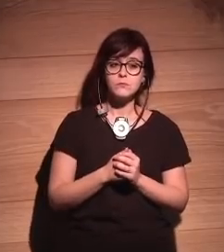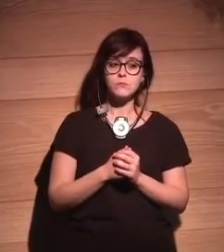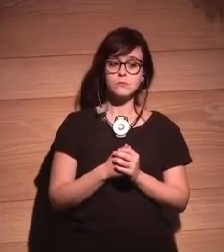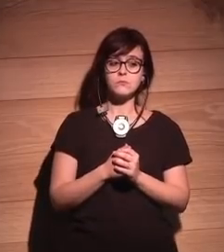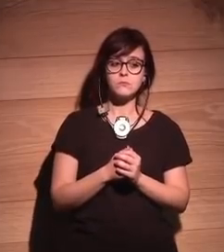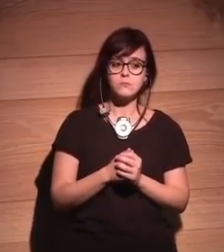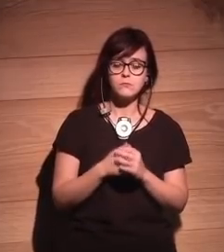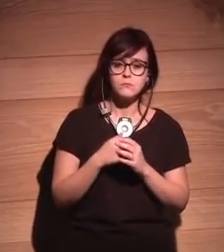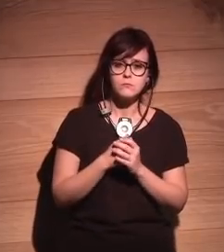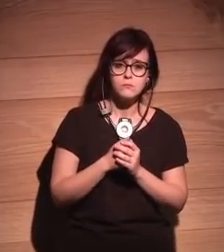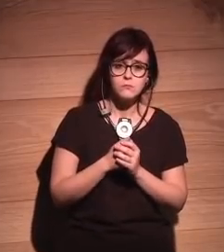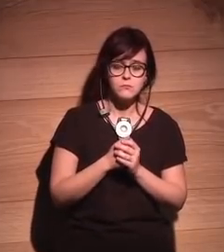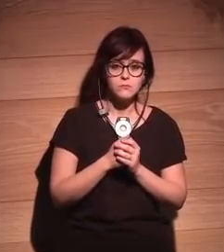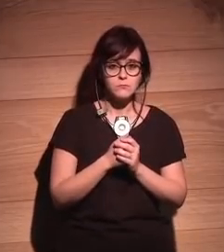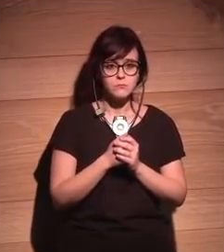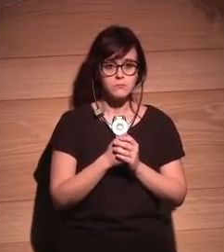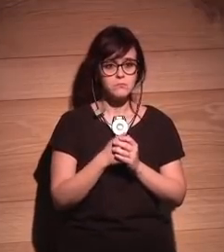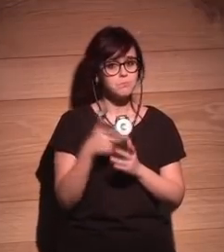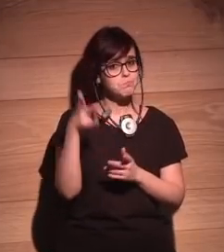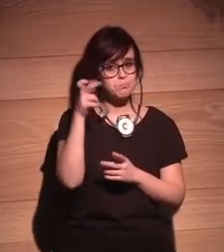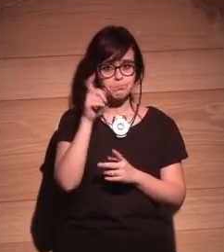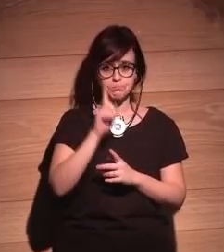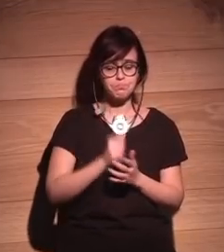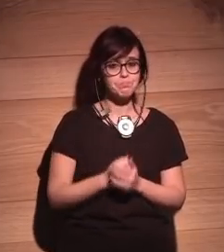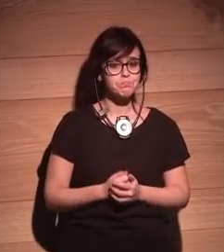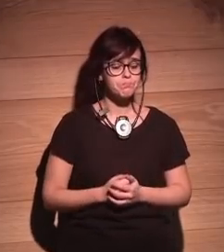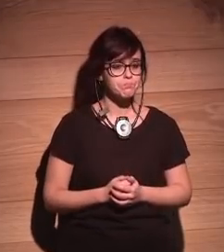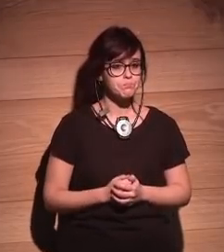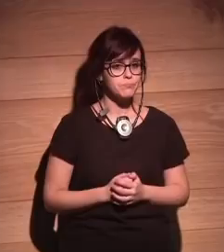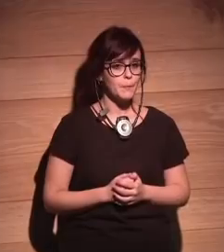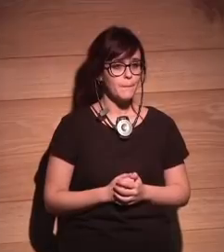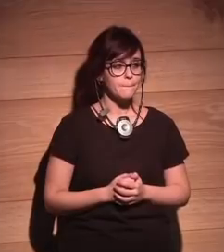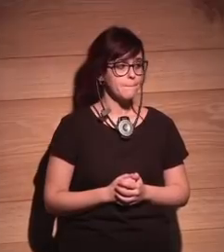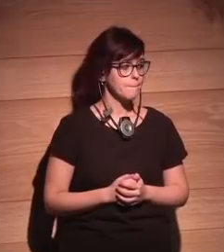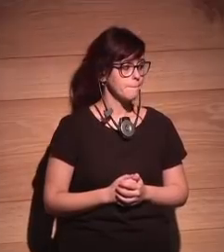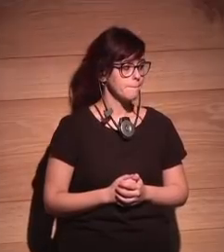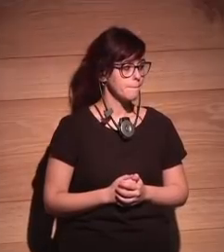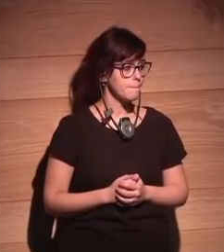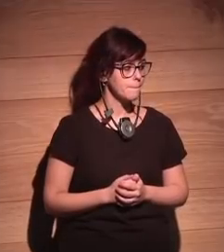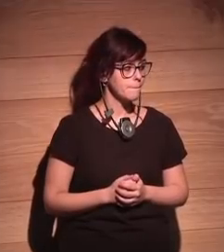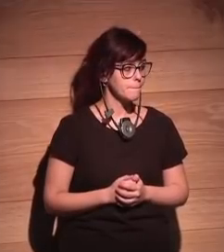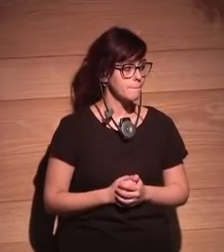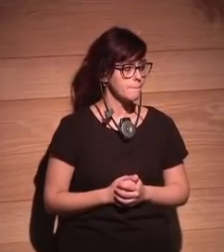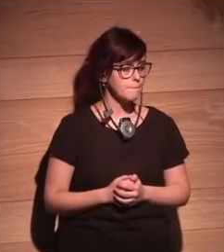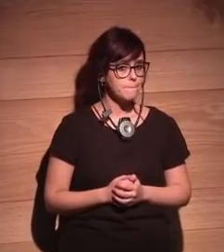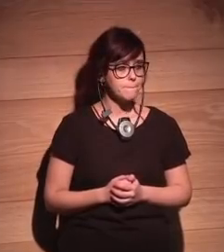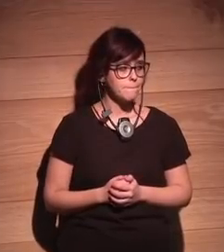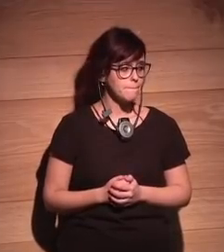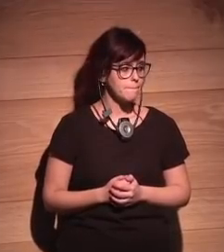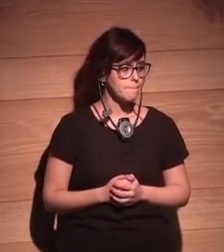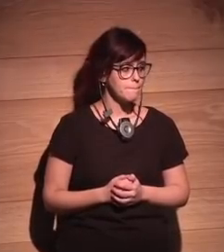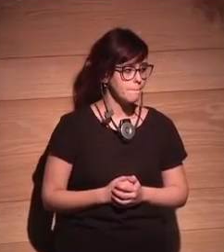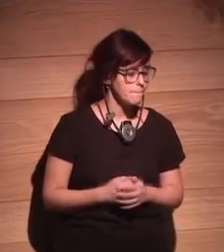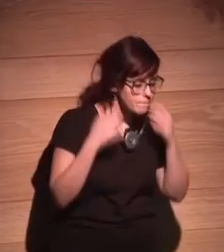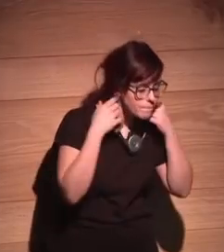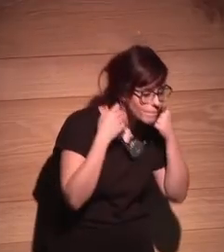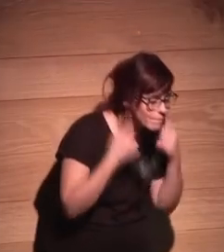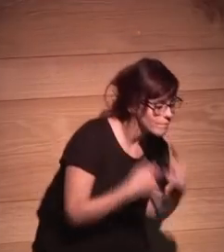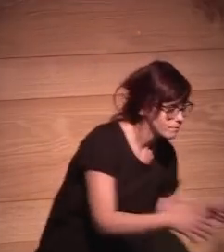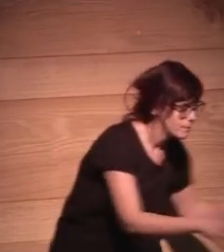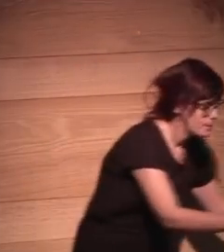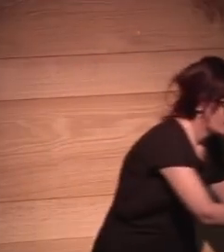ante todo, una pequeña definición de lo que podríamos definir como periodismo constructivo de soluciones. Y luego me gustaría darle la palabra